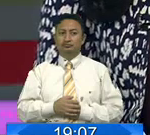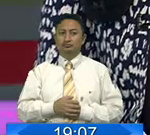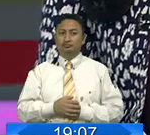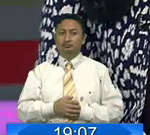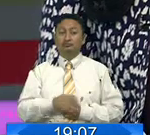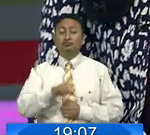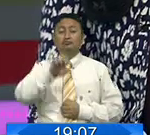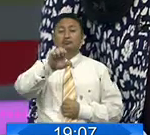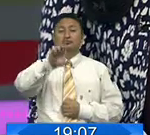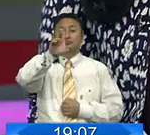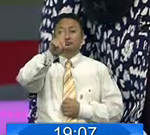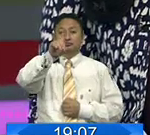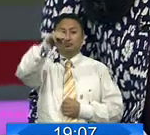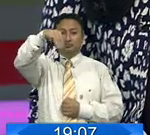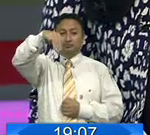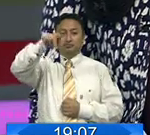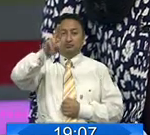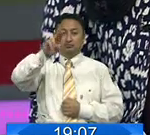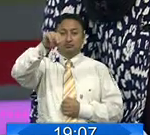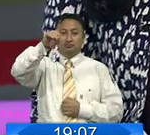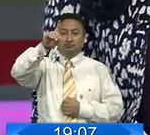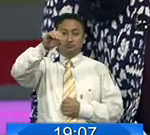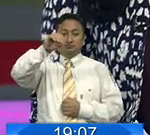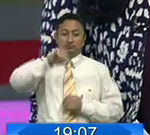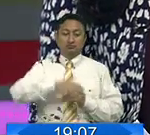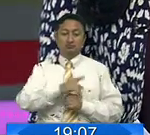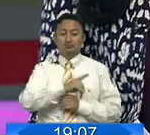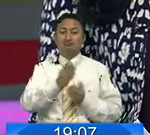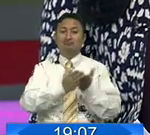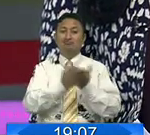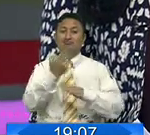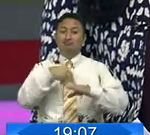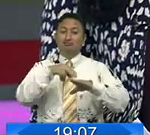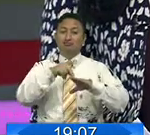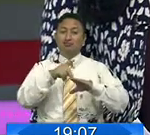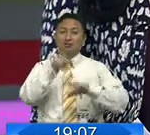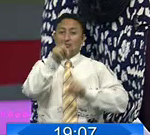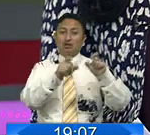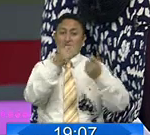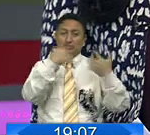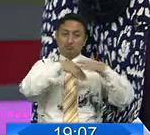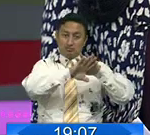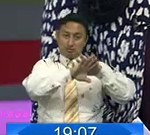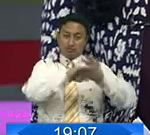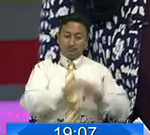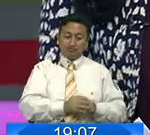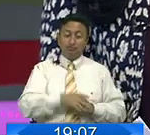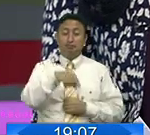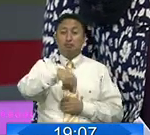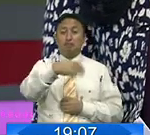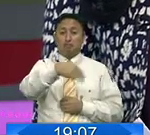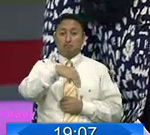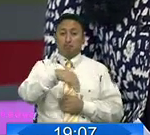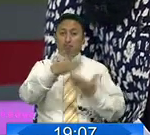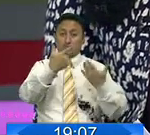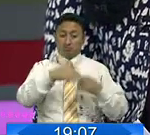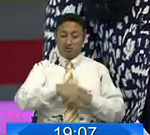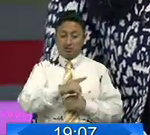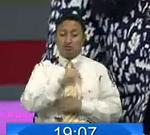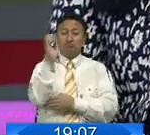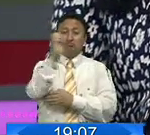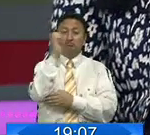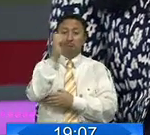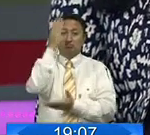Según Edmundo Moncayo, director del Servicio Nacional de Atención Integral a Personas Privadas de la Libertad, este miércoles concluirá el estado de excepción